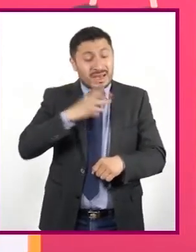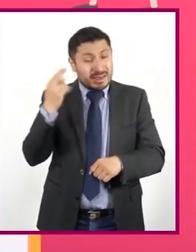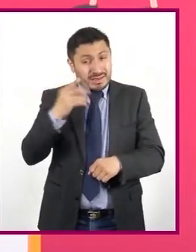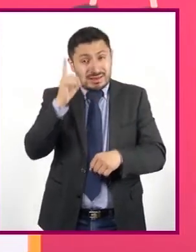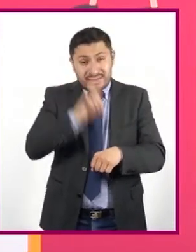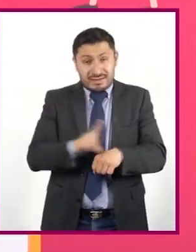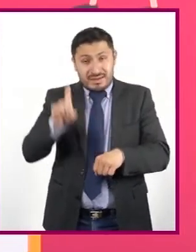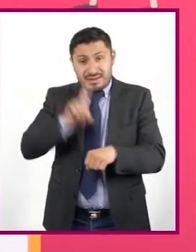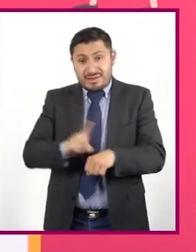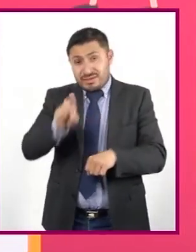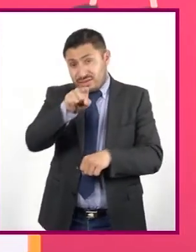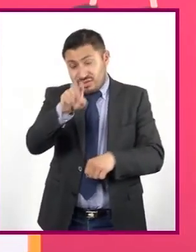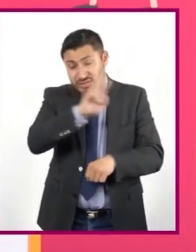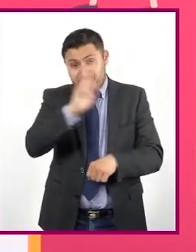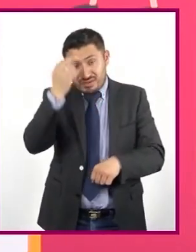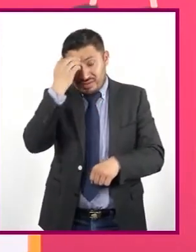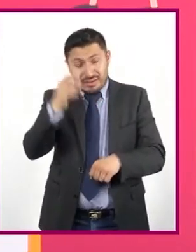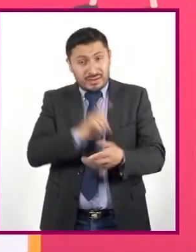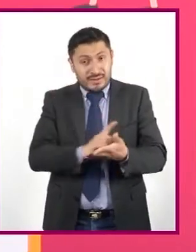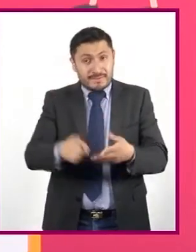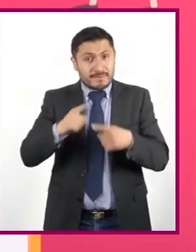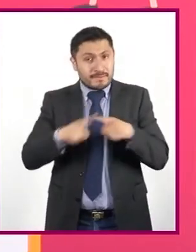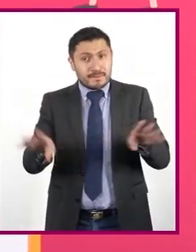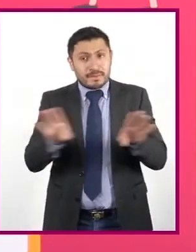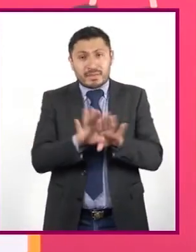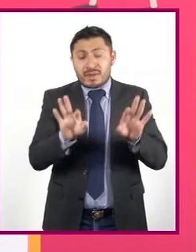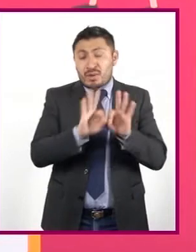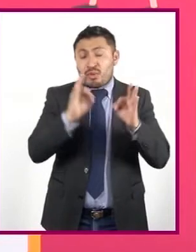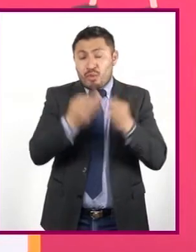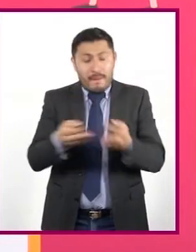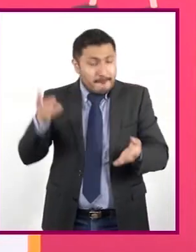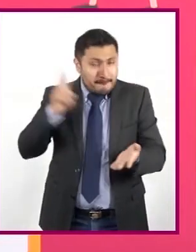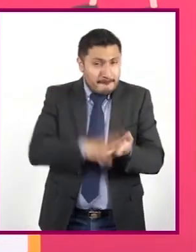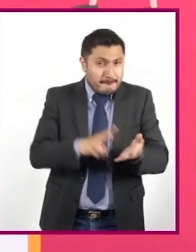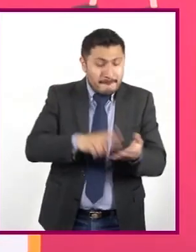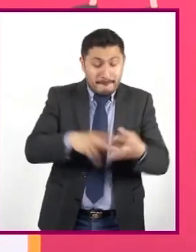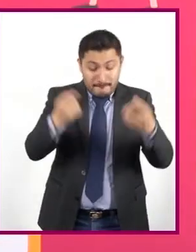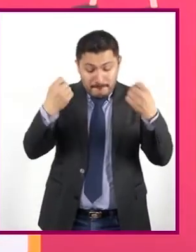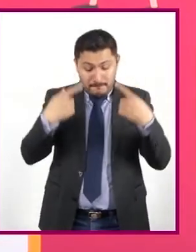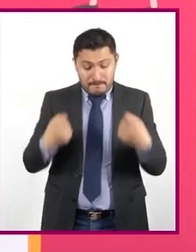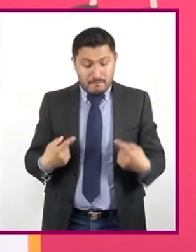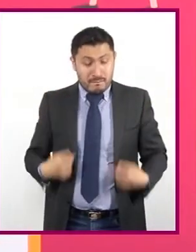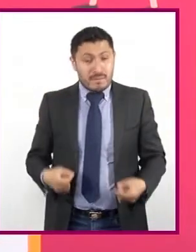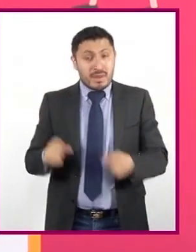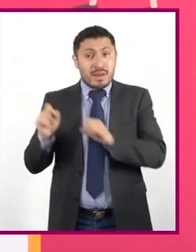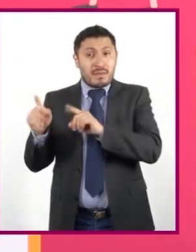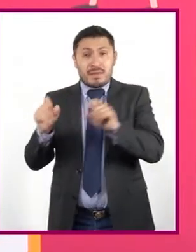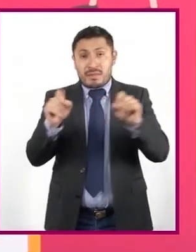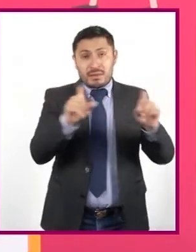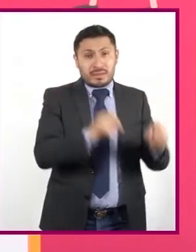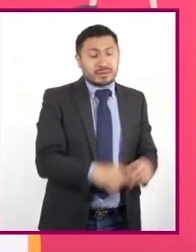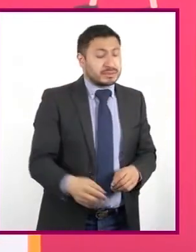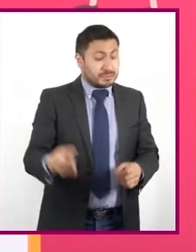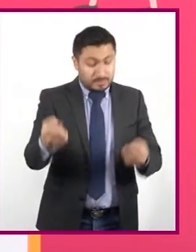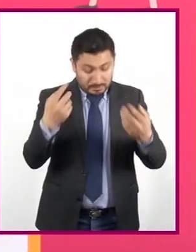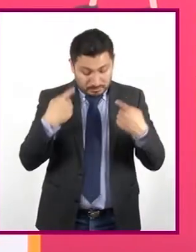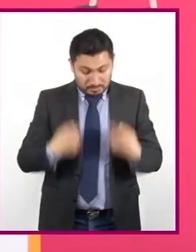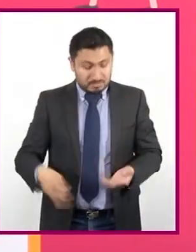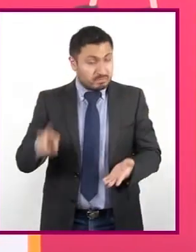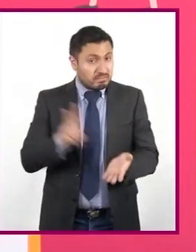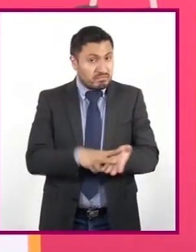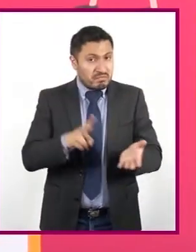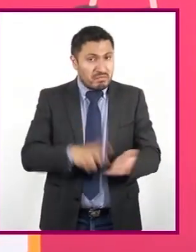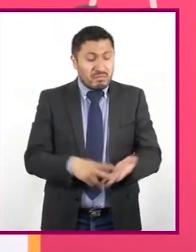a la diferencia como una forma de valorarse ante las y los demás, darse igual valor tal como